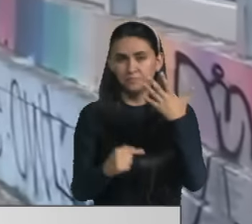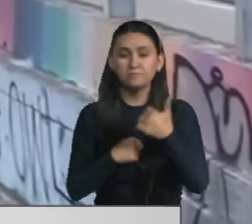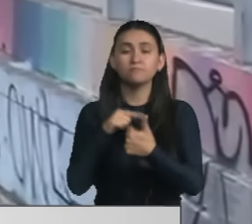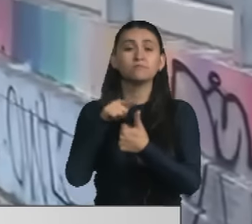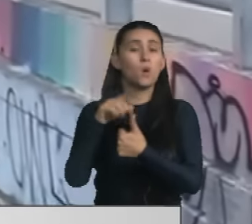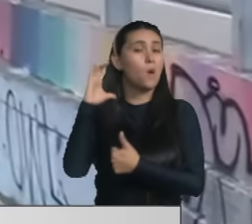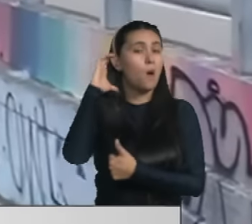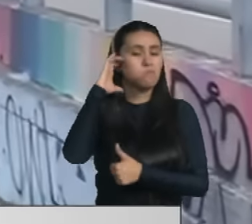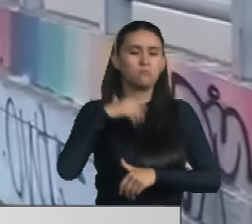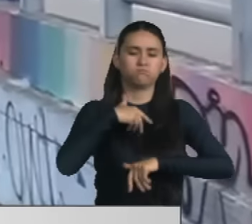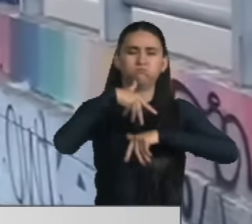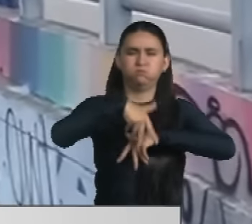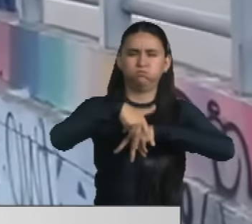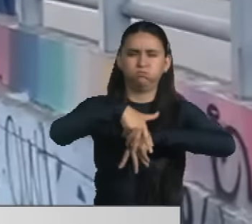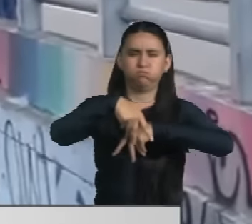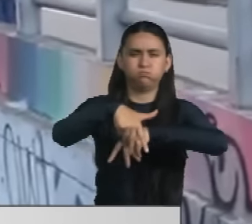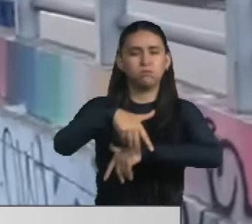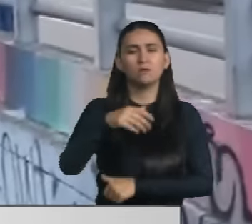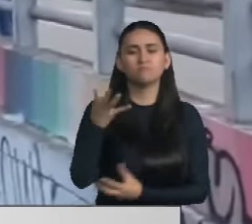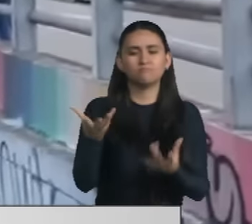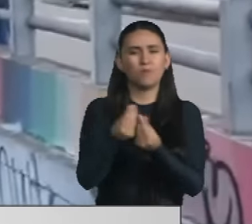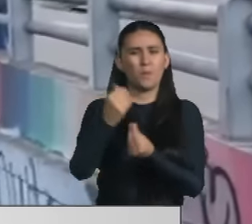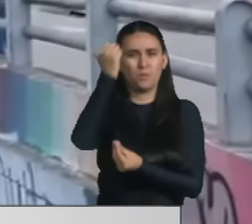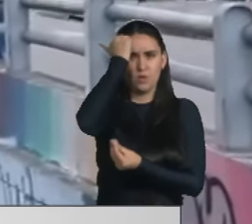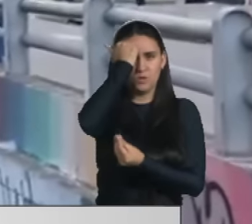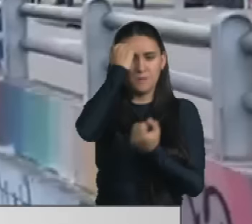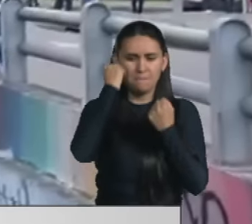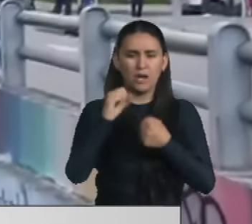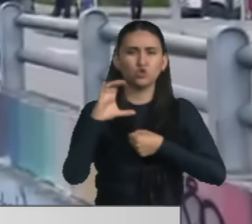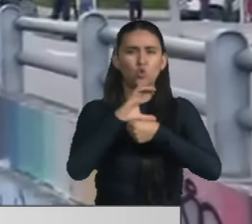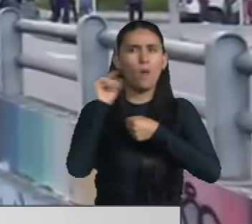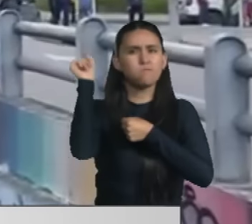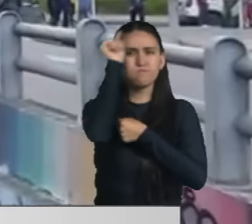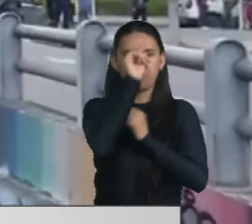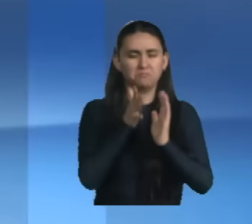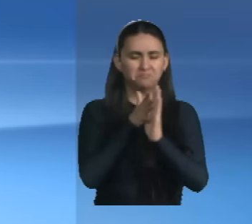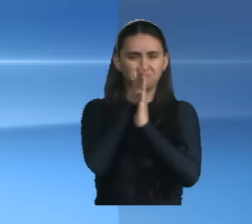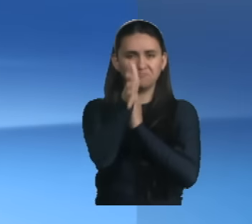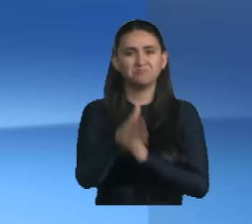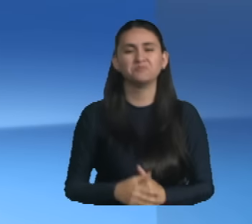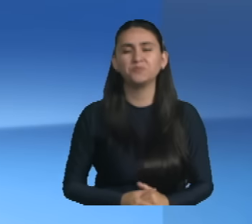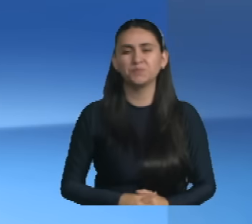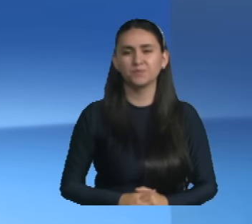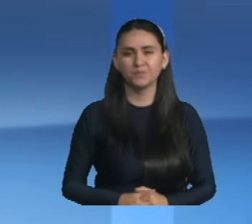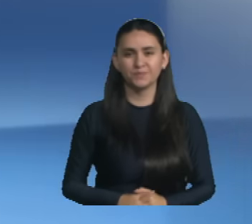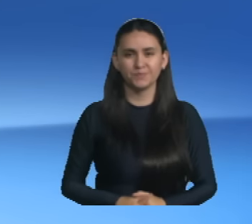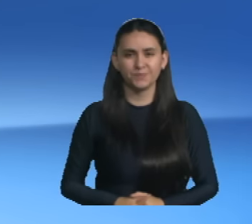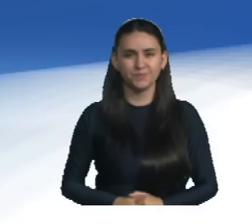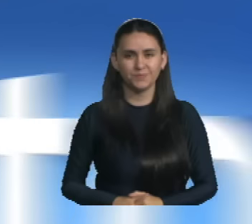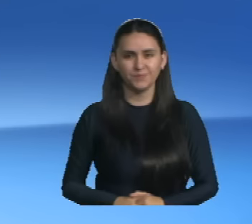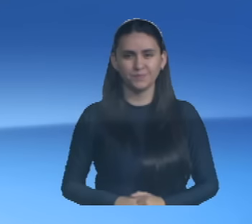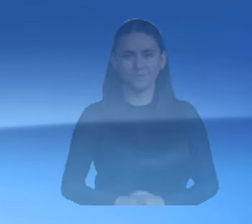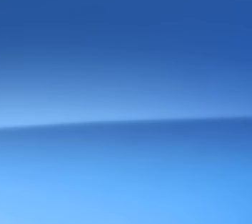Avanza movilización de maestros en las principales ciudades del país. Ya volvemos.